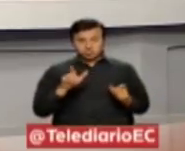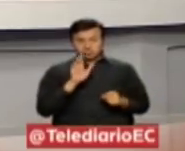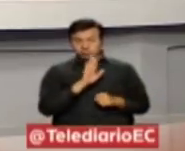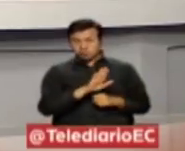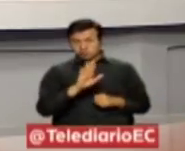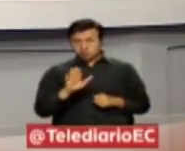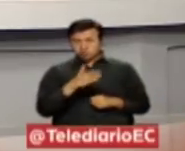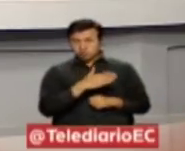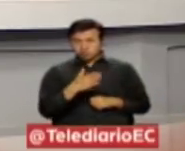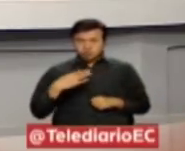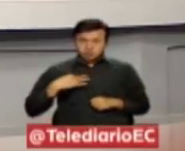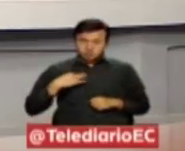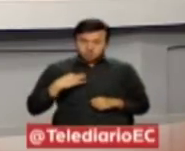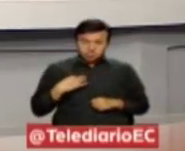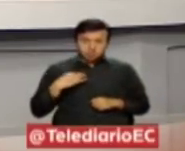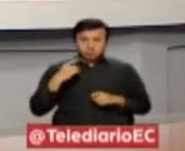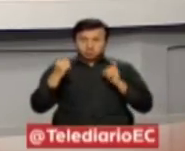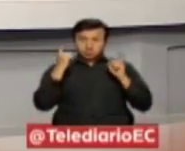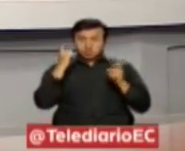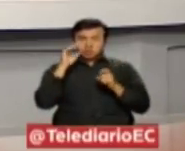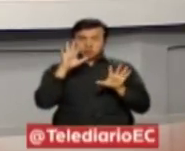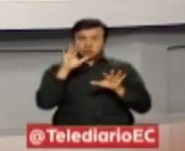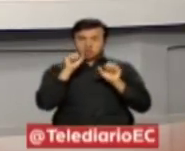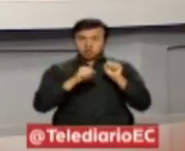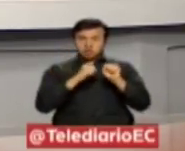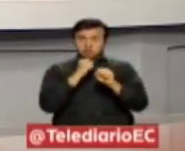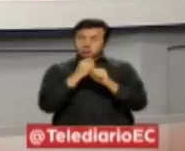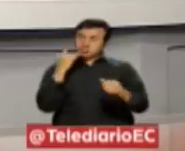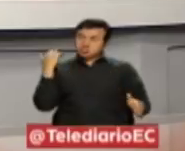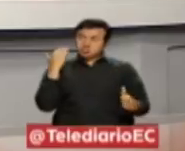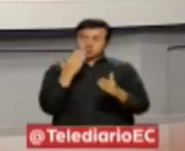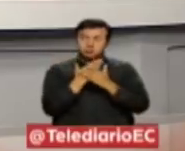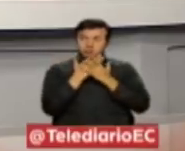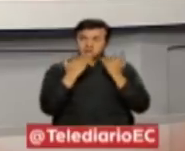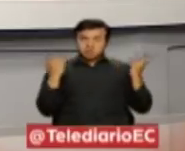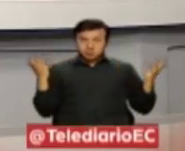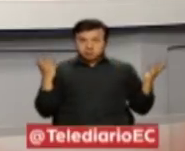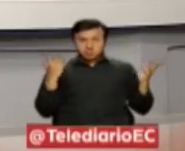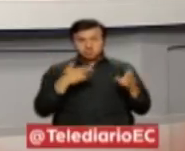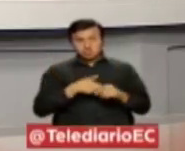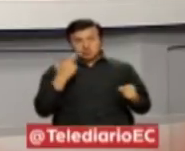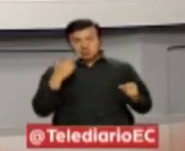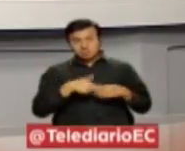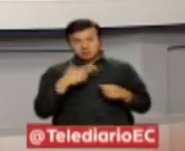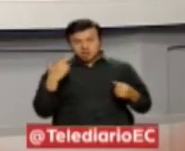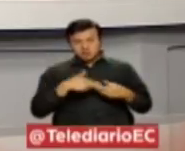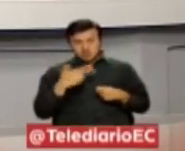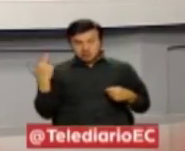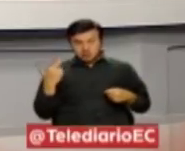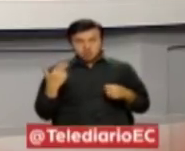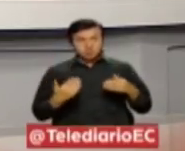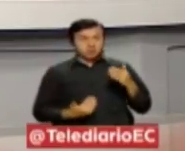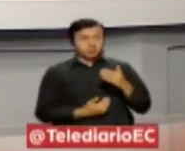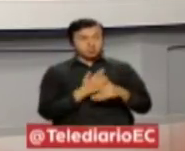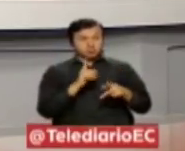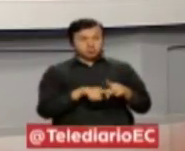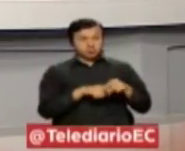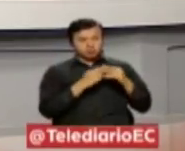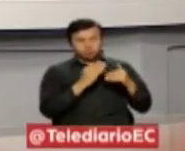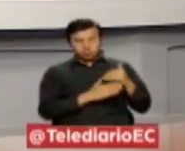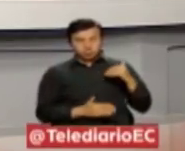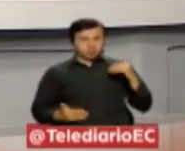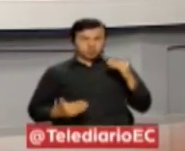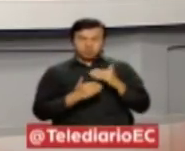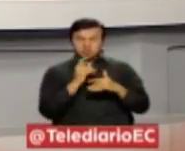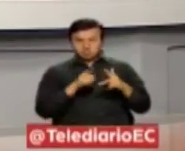aquellas voluntades que gobernaron 10 años atrás hubiesen dado un paso al costado y este régimen hubiera empezado prácticamente